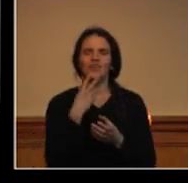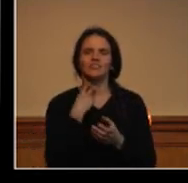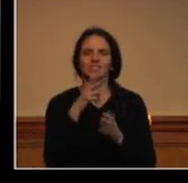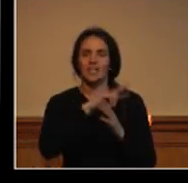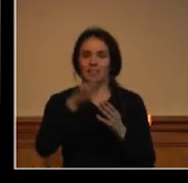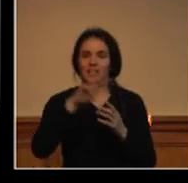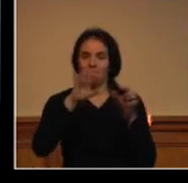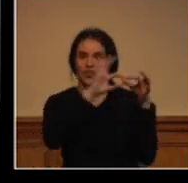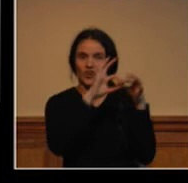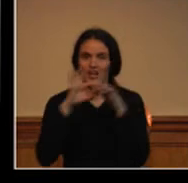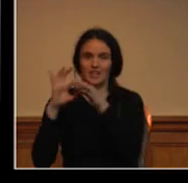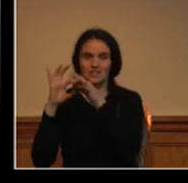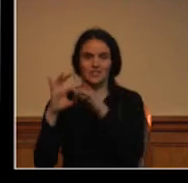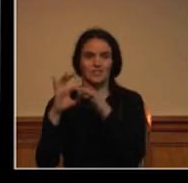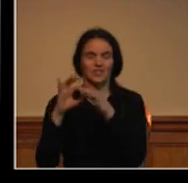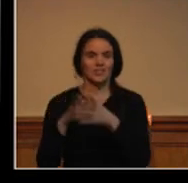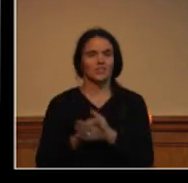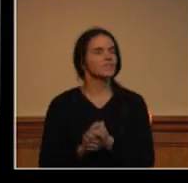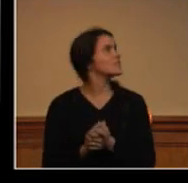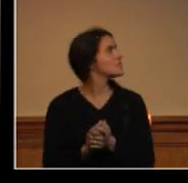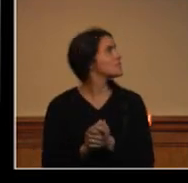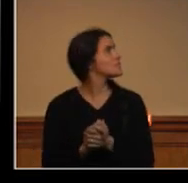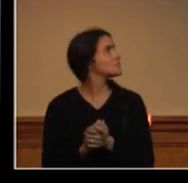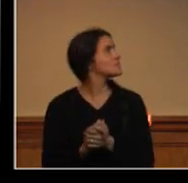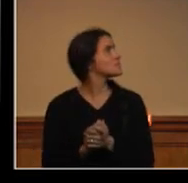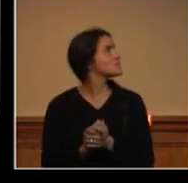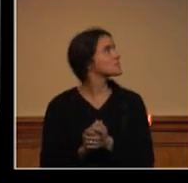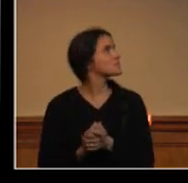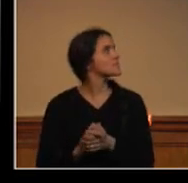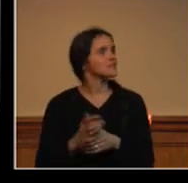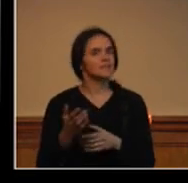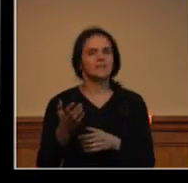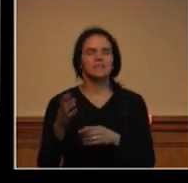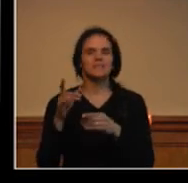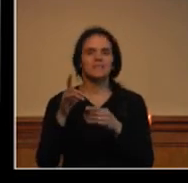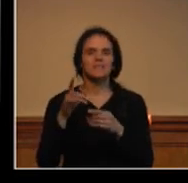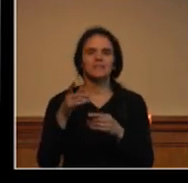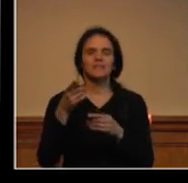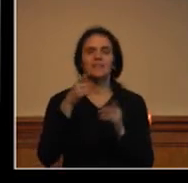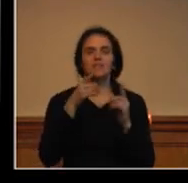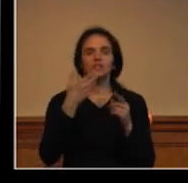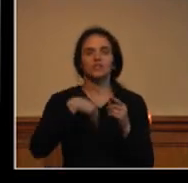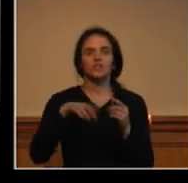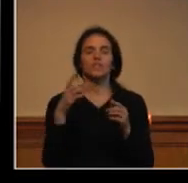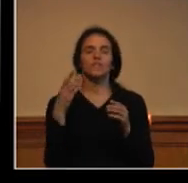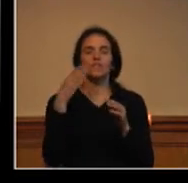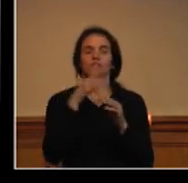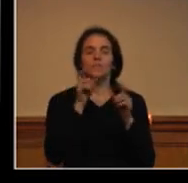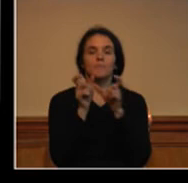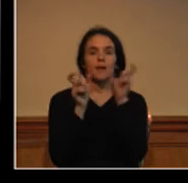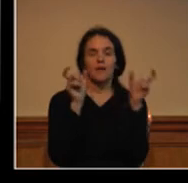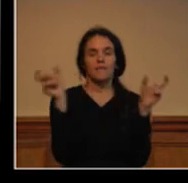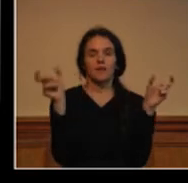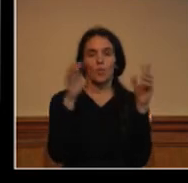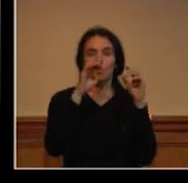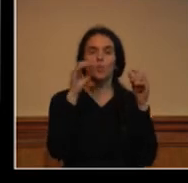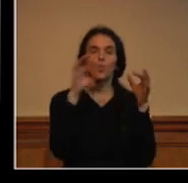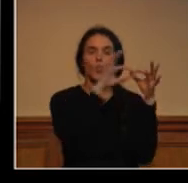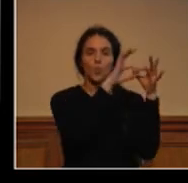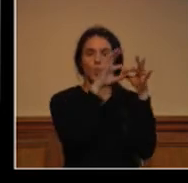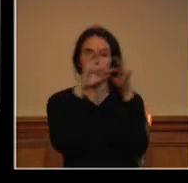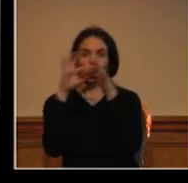Ahí se nos desconfiguró la oración porque estábamos en modo de letras. Pero si volvemos a las palabras y unimos todas las